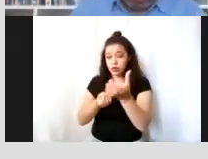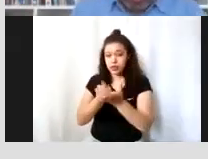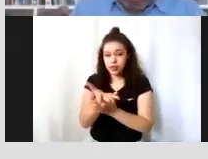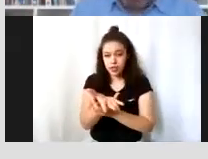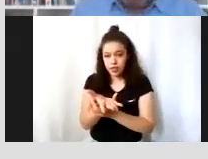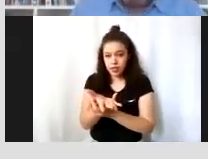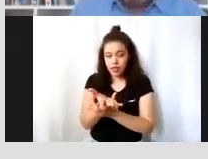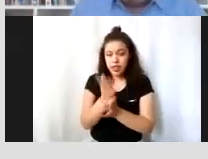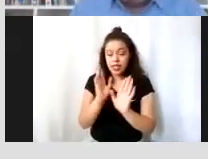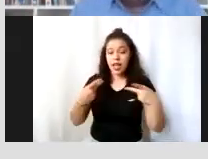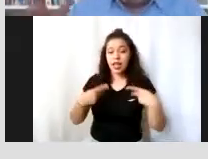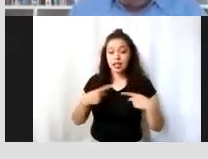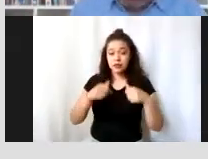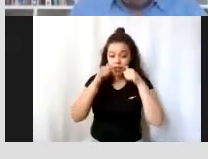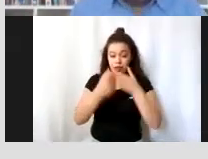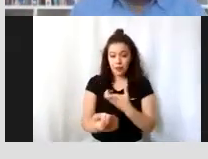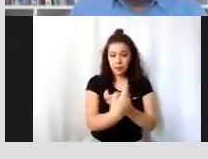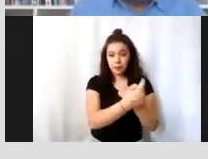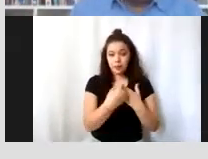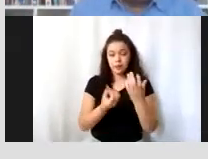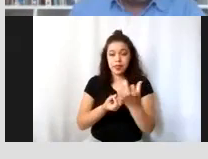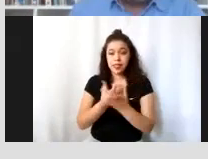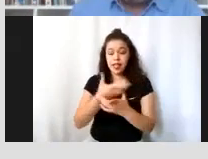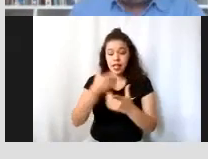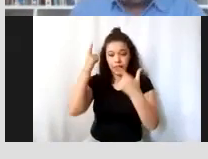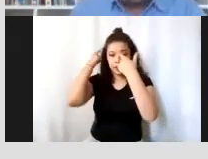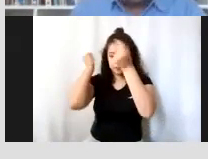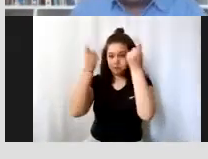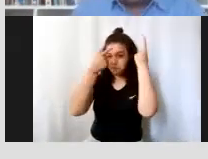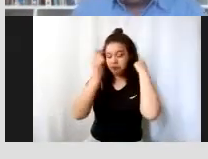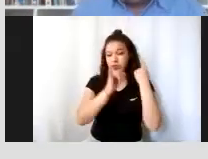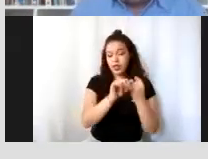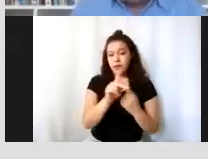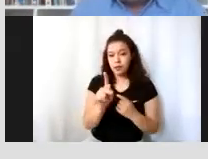las personas asistidas egresan de nuestra IAP,